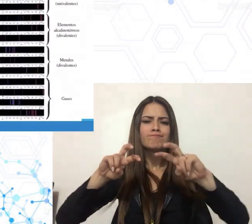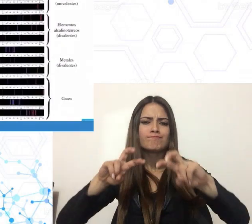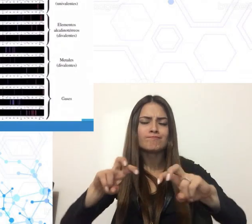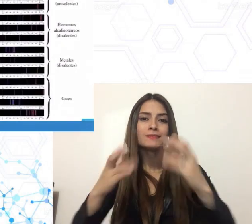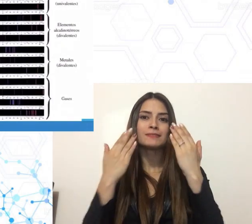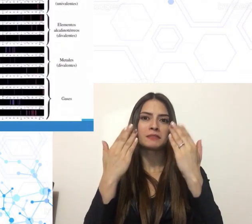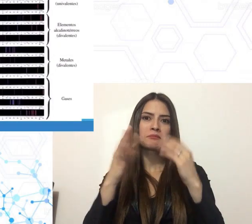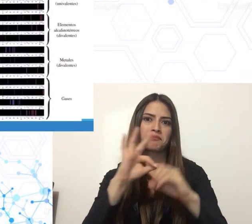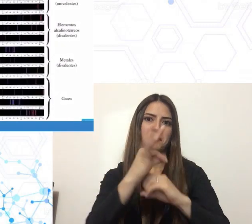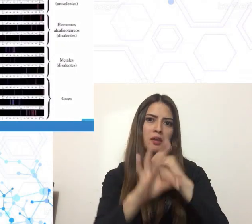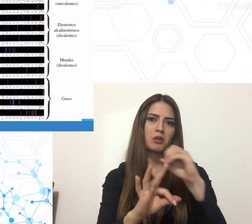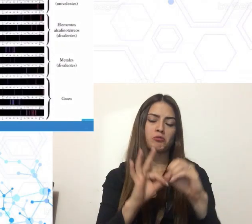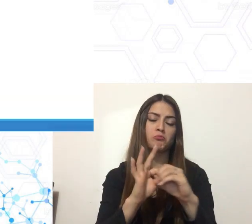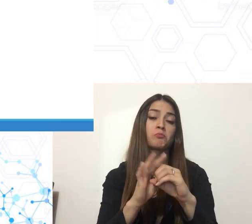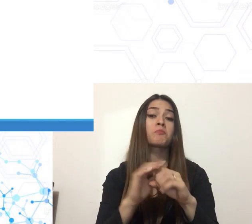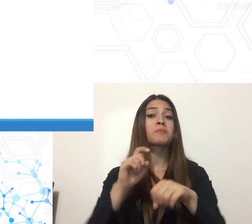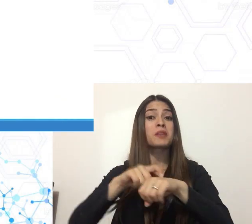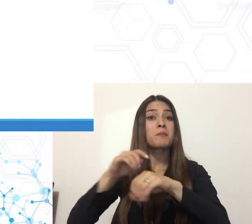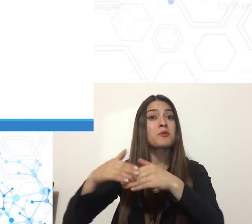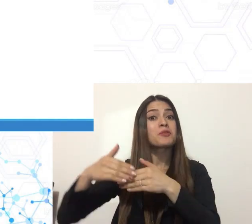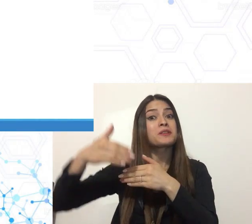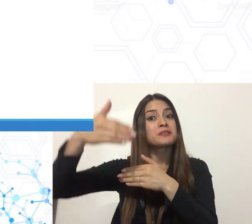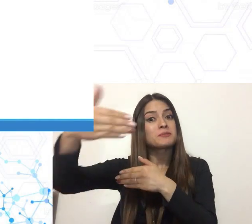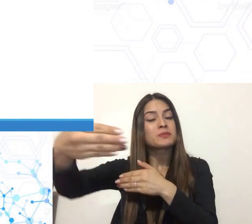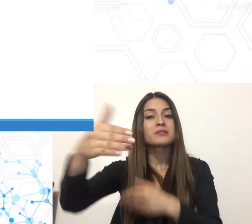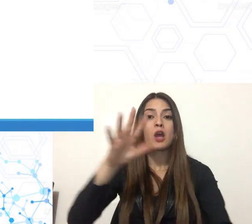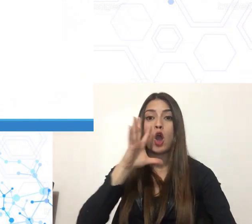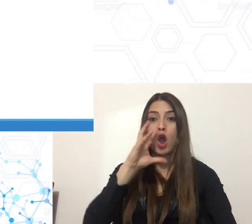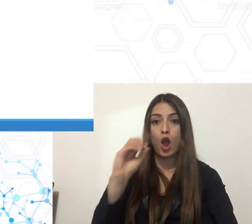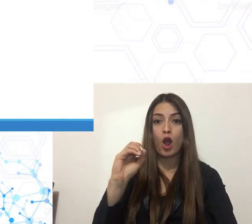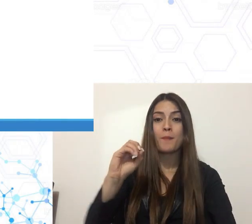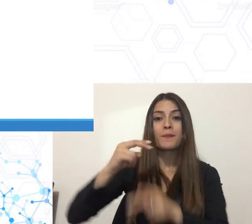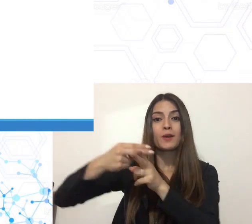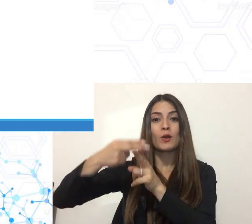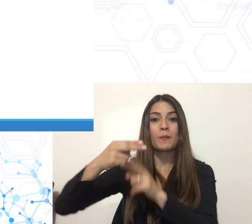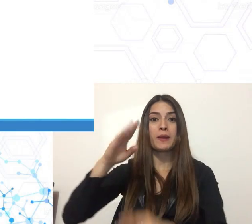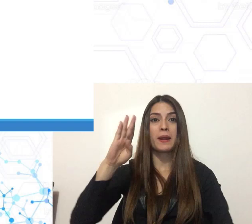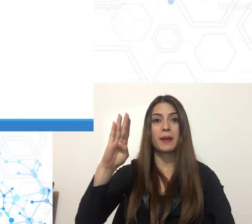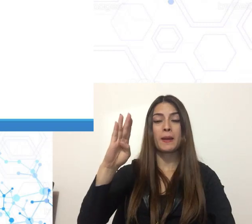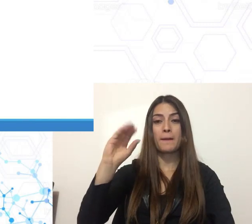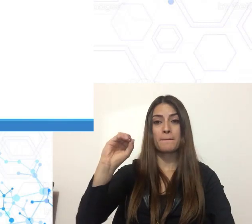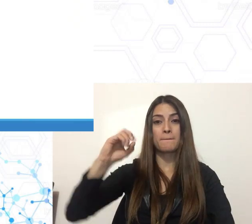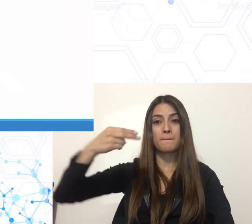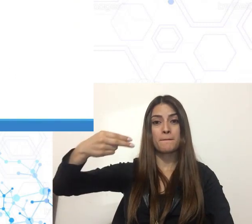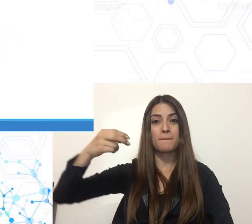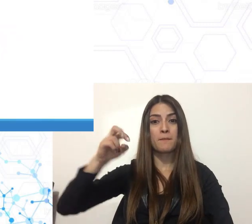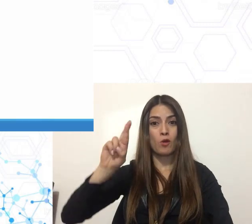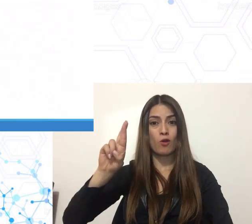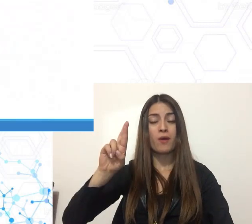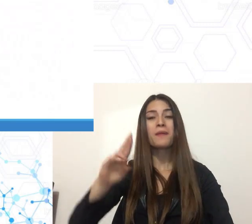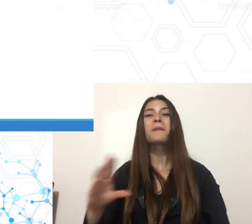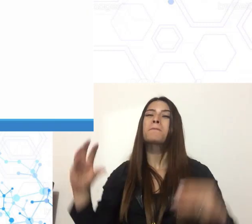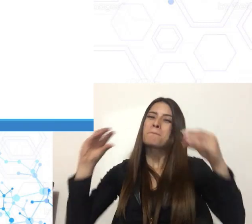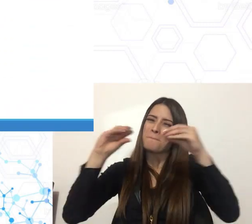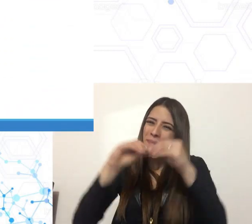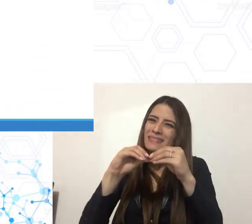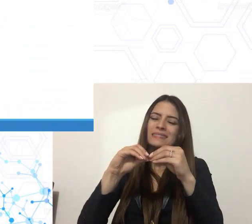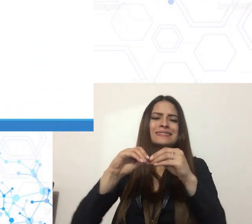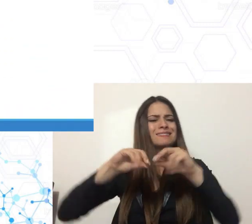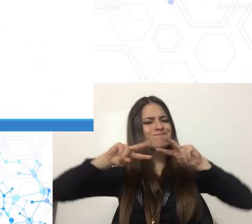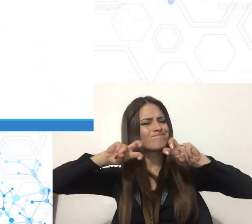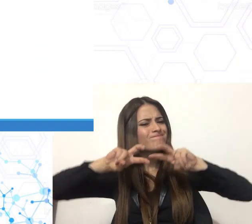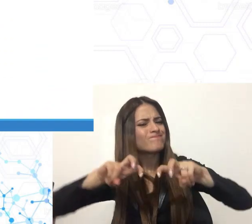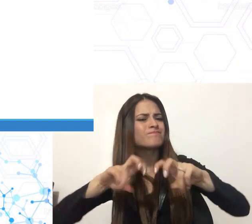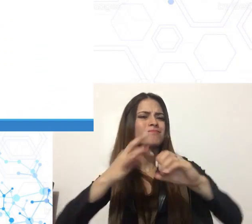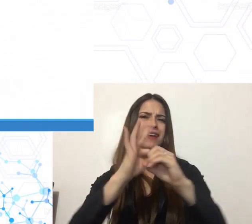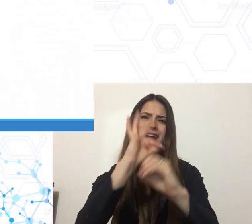estudio de la espectroscopía que nos permite avanzar mucho en los átomos, apareció entonces Niels Bohr.